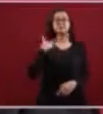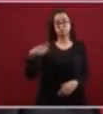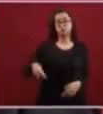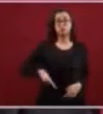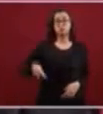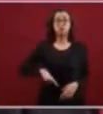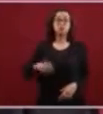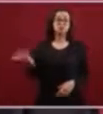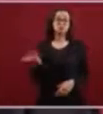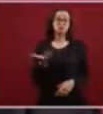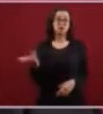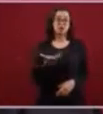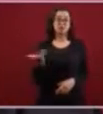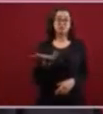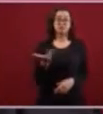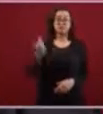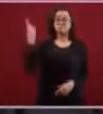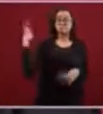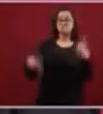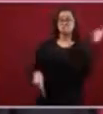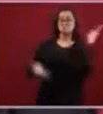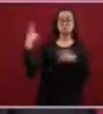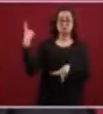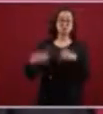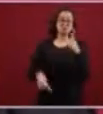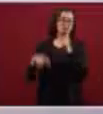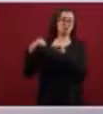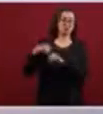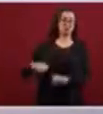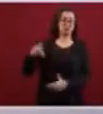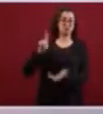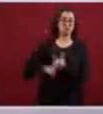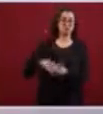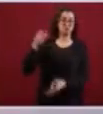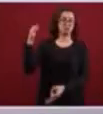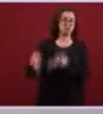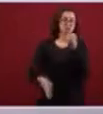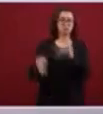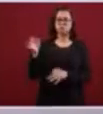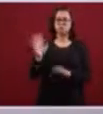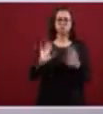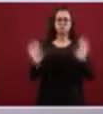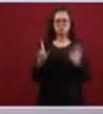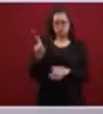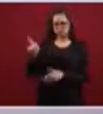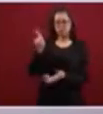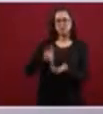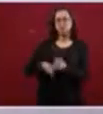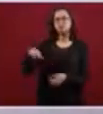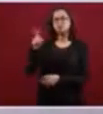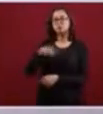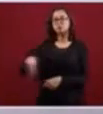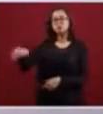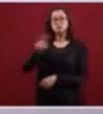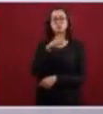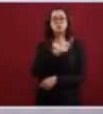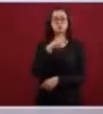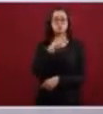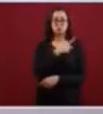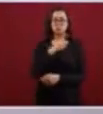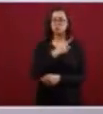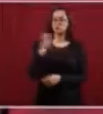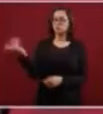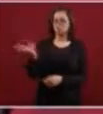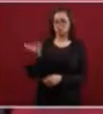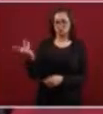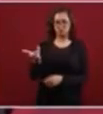qué hacer en el Poder Judicial, sino que surja la renovación del